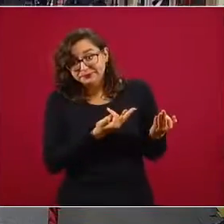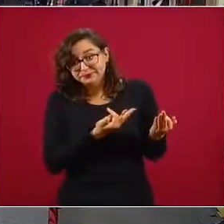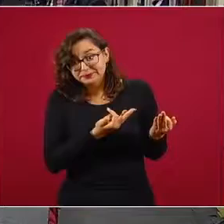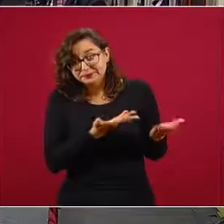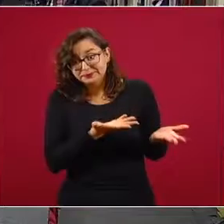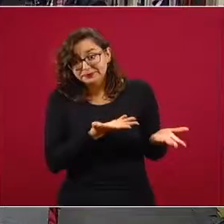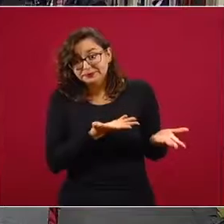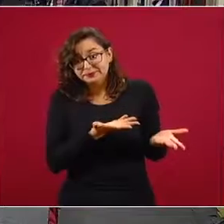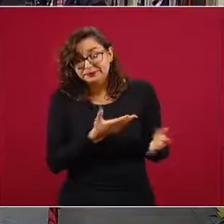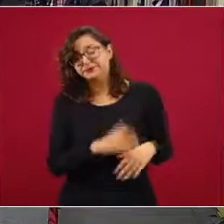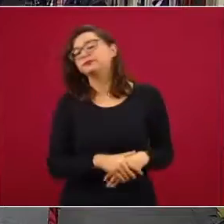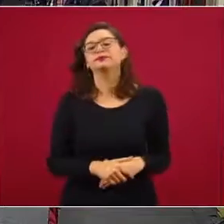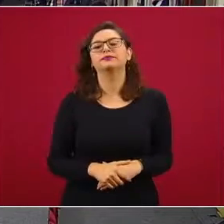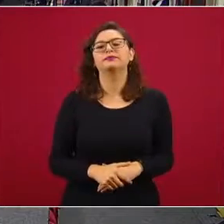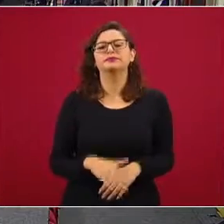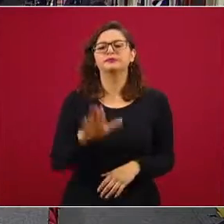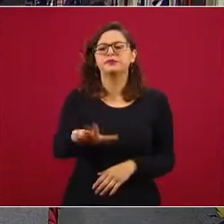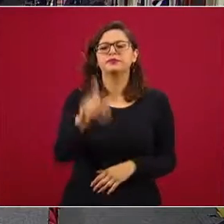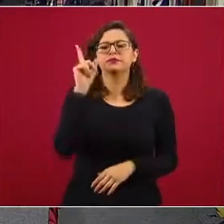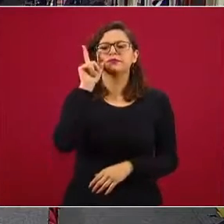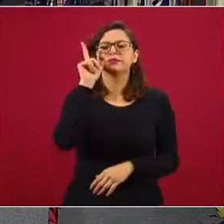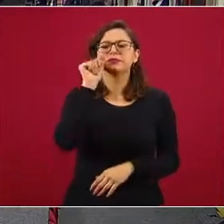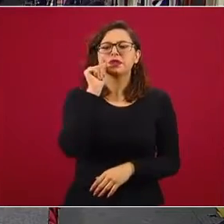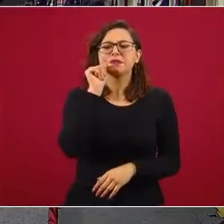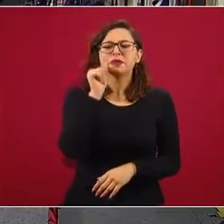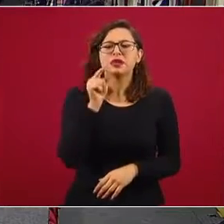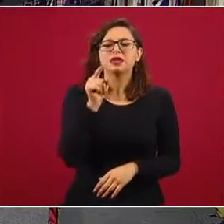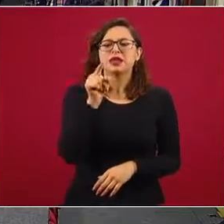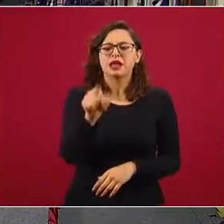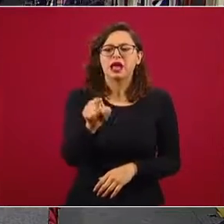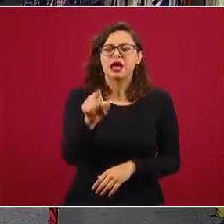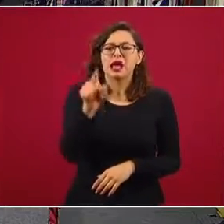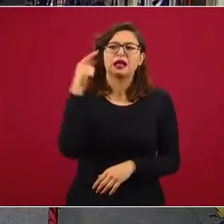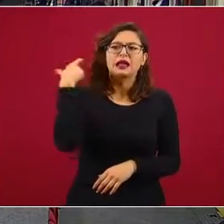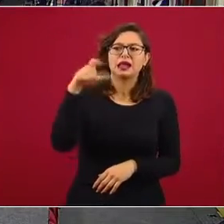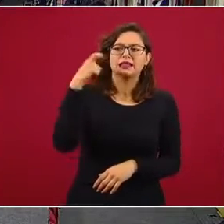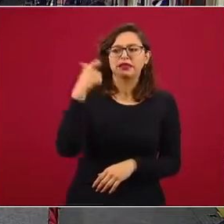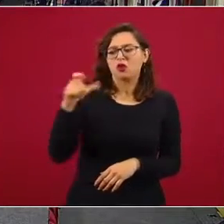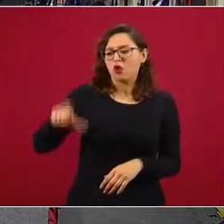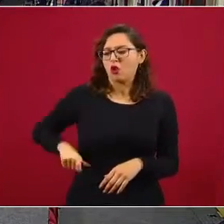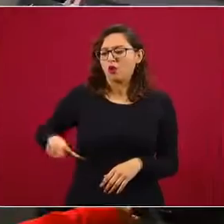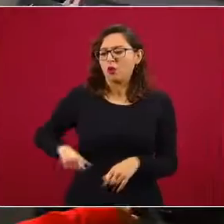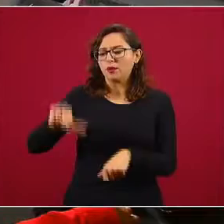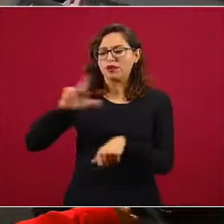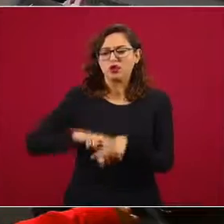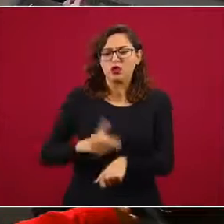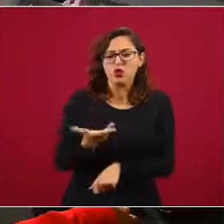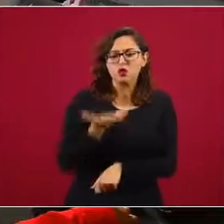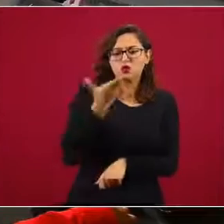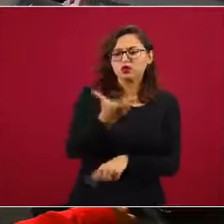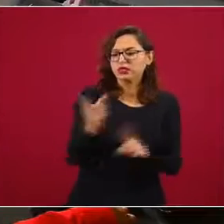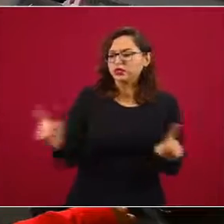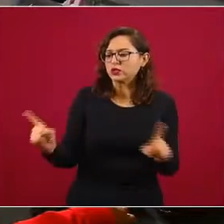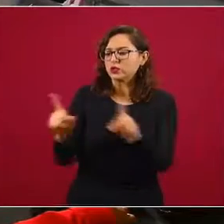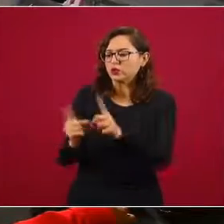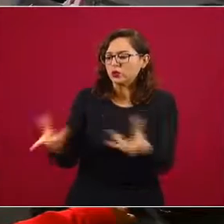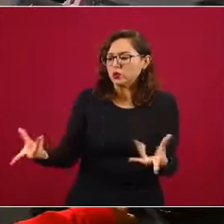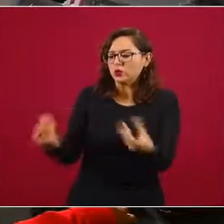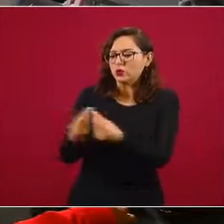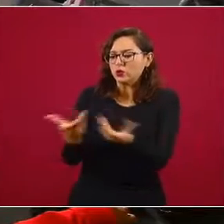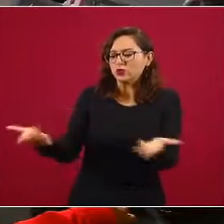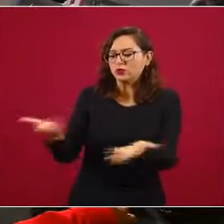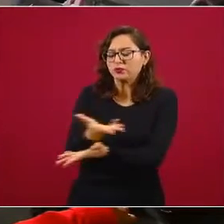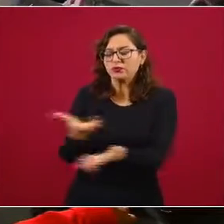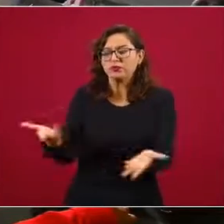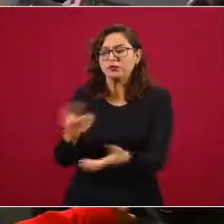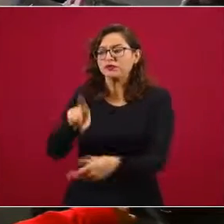Presidente, mañana usted se reúne con el gobernador de Querétaro, precisamente, cuyo exsecretario particular está ahí recibiendo estos